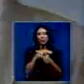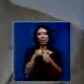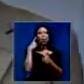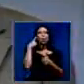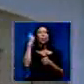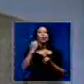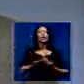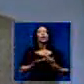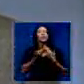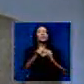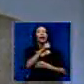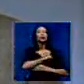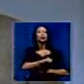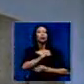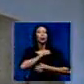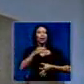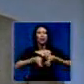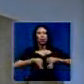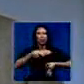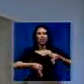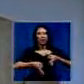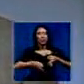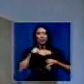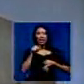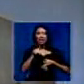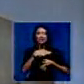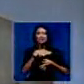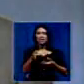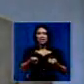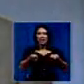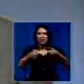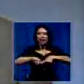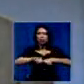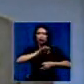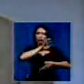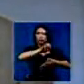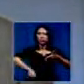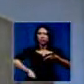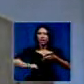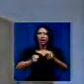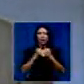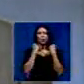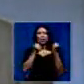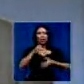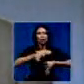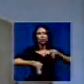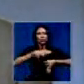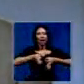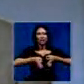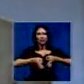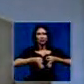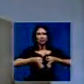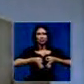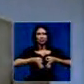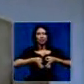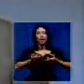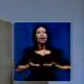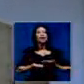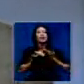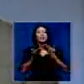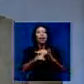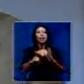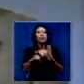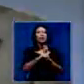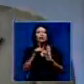entrega soberanía jurídica. Este tratado quita el poder a los tribunales de justicia. Le da el derecho a